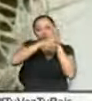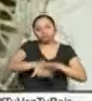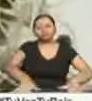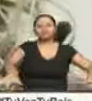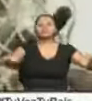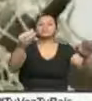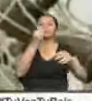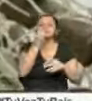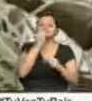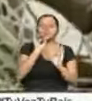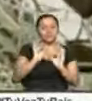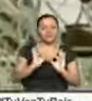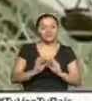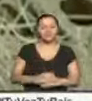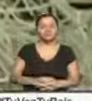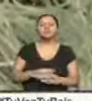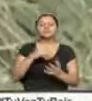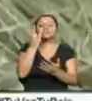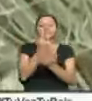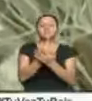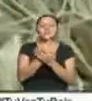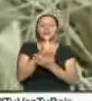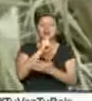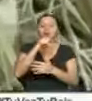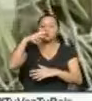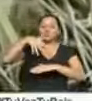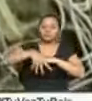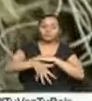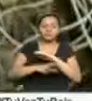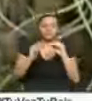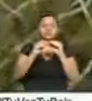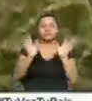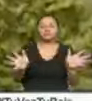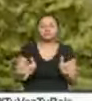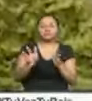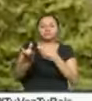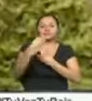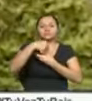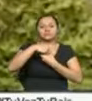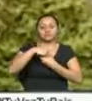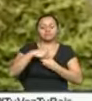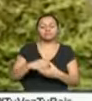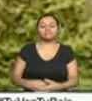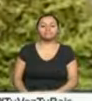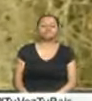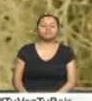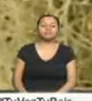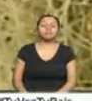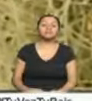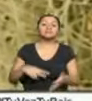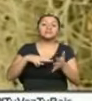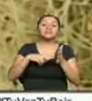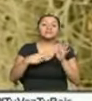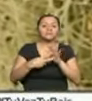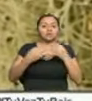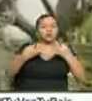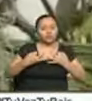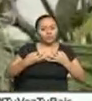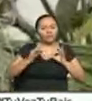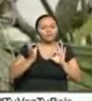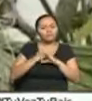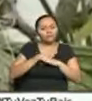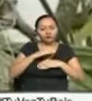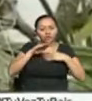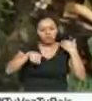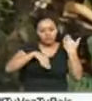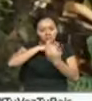otras semillas, captan agua de neblina y favorecen la acumulación de material orgánico, es decir, cumplen un rol dentro de